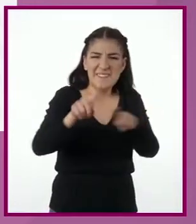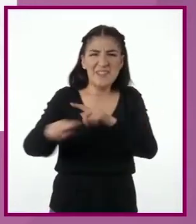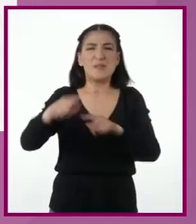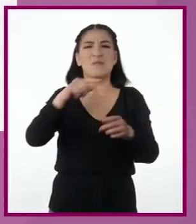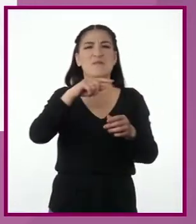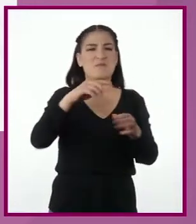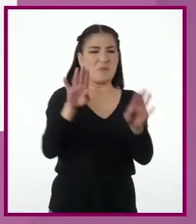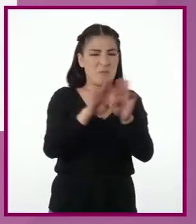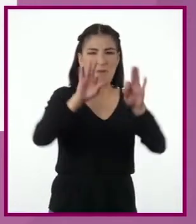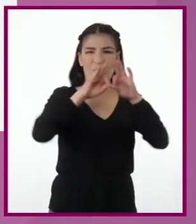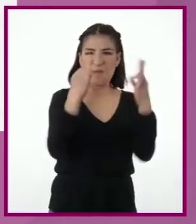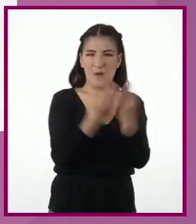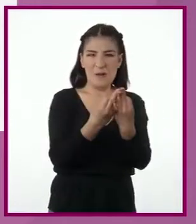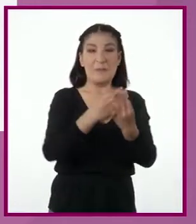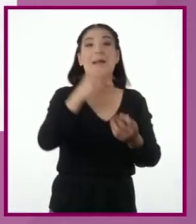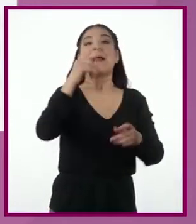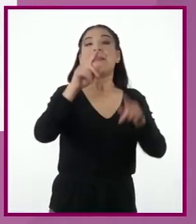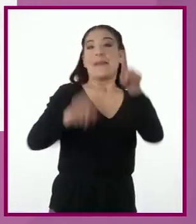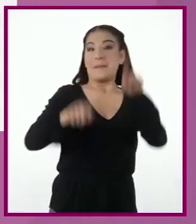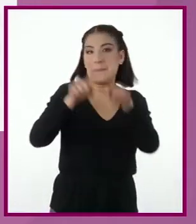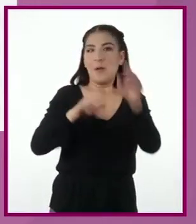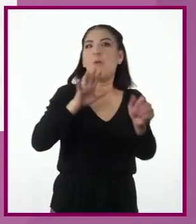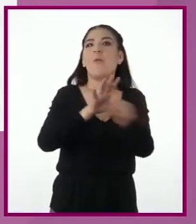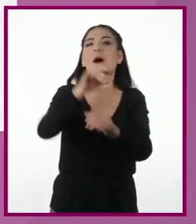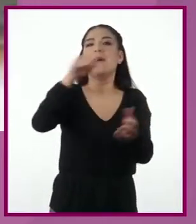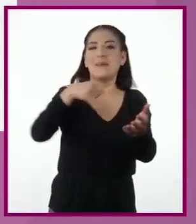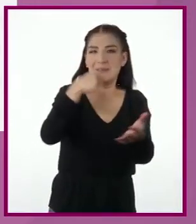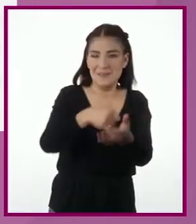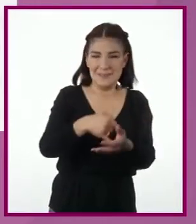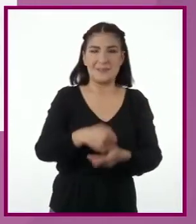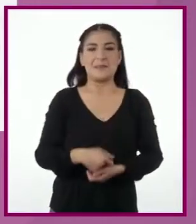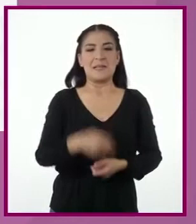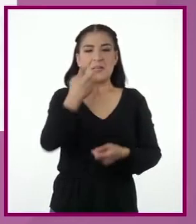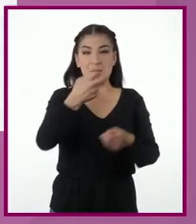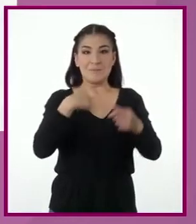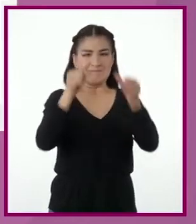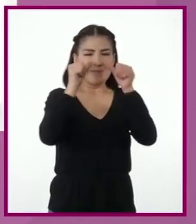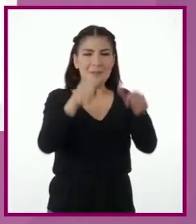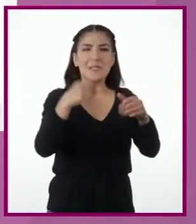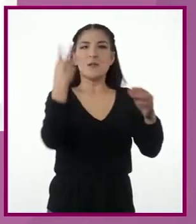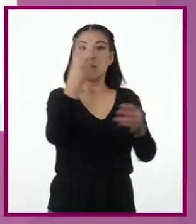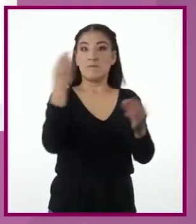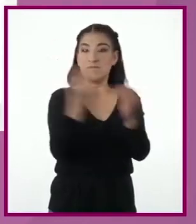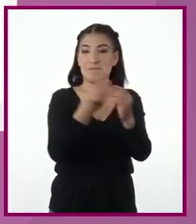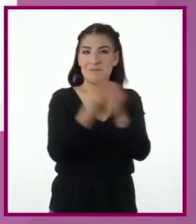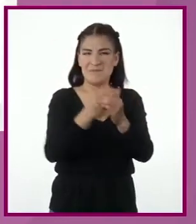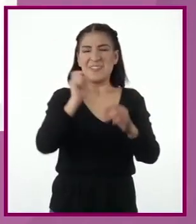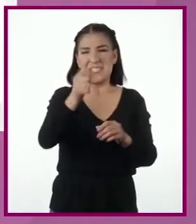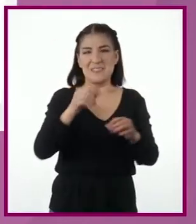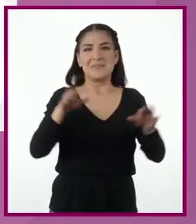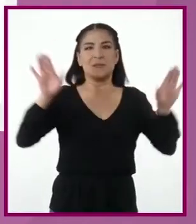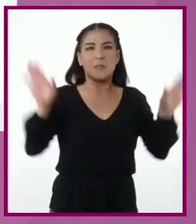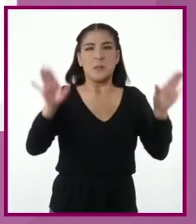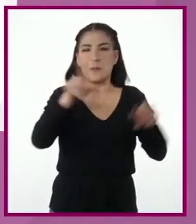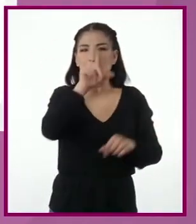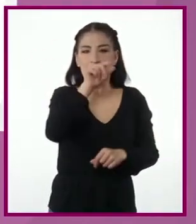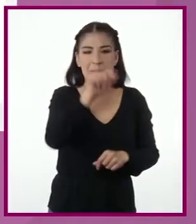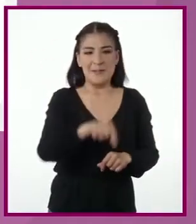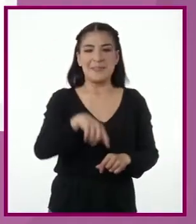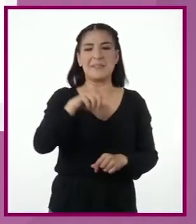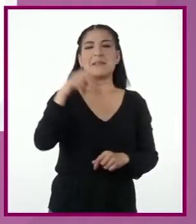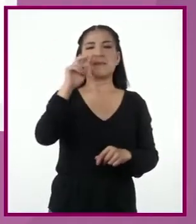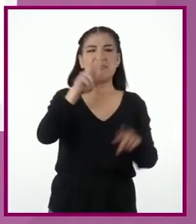dependiendo de la isla que habitaban. Algo que también captó mucho mi atención fueron dos clases de aves, los sinsontes y los